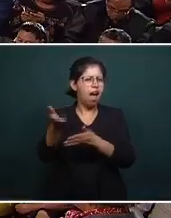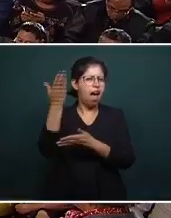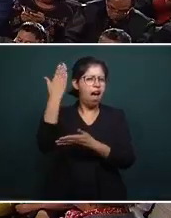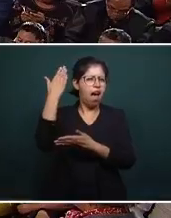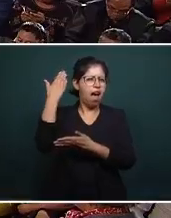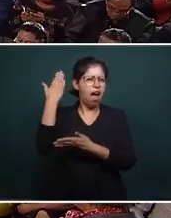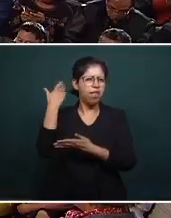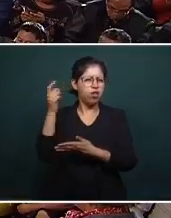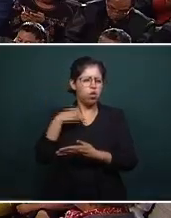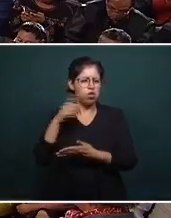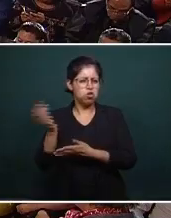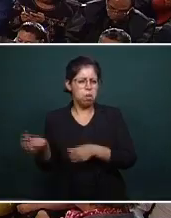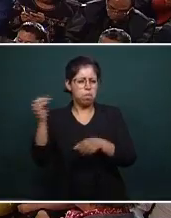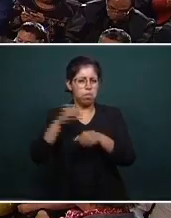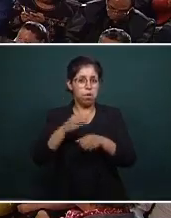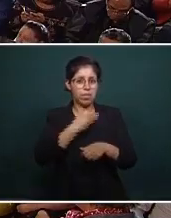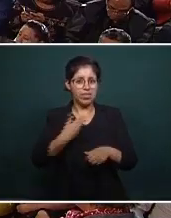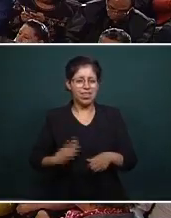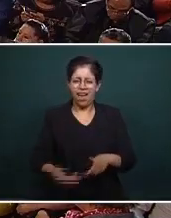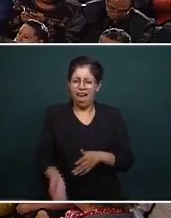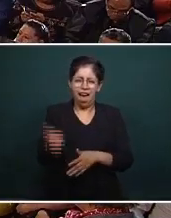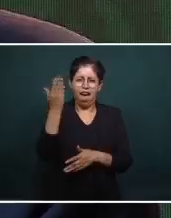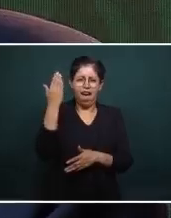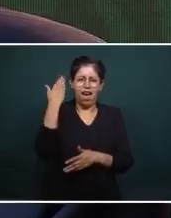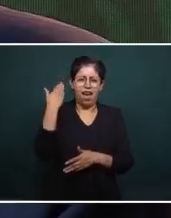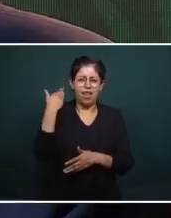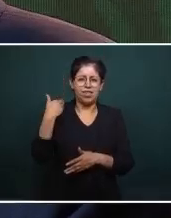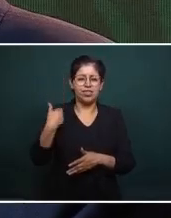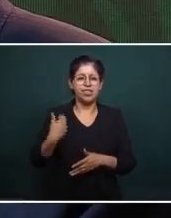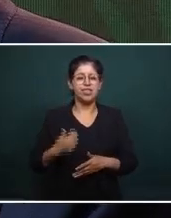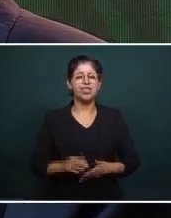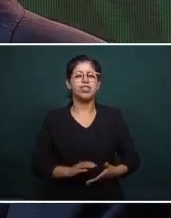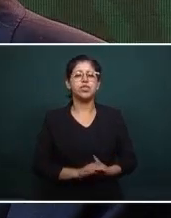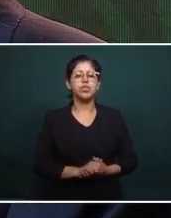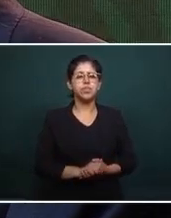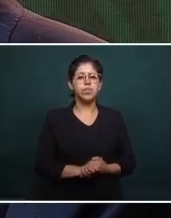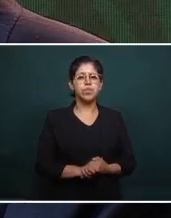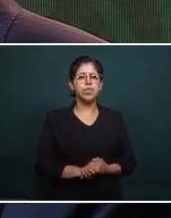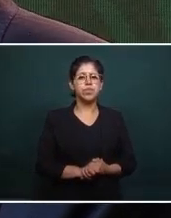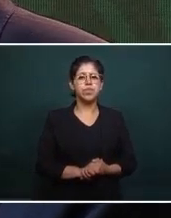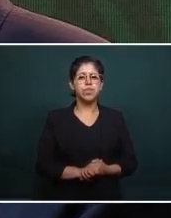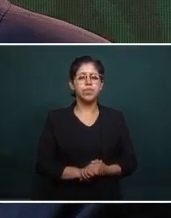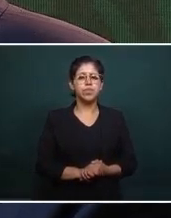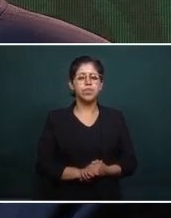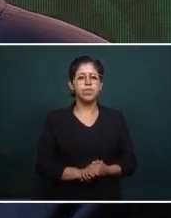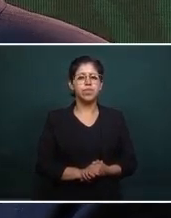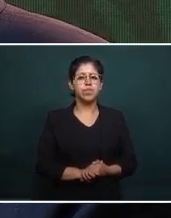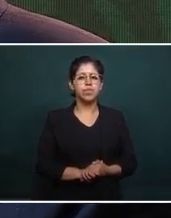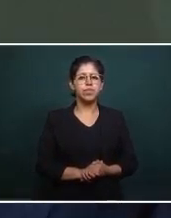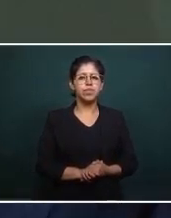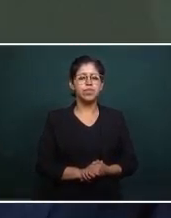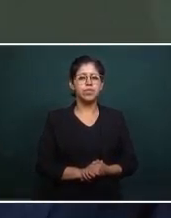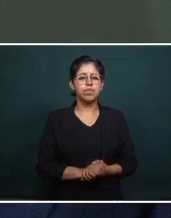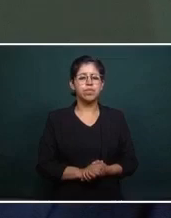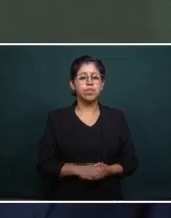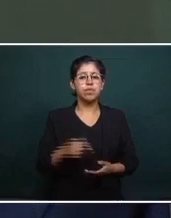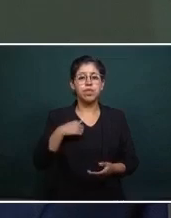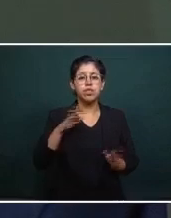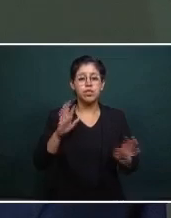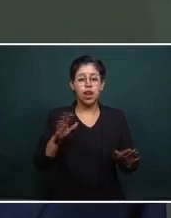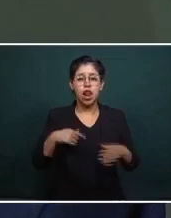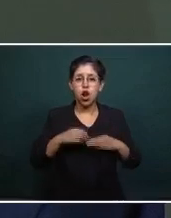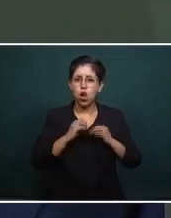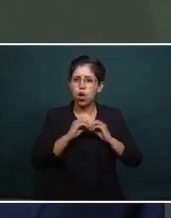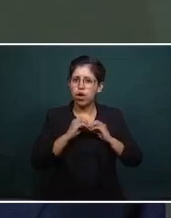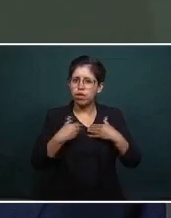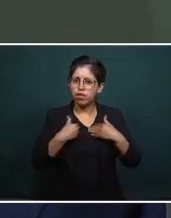antes de que tomara posición como presidente electo. Esto lo he dejado